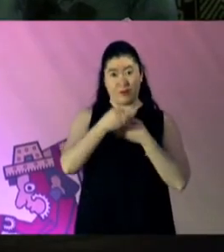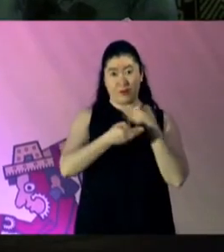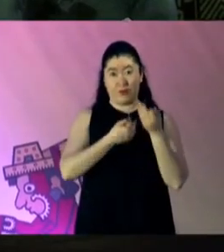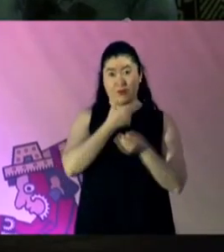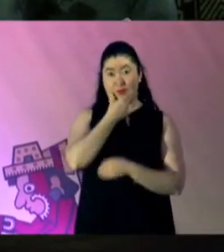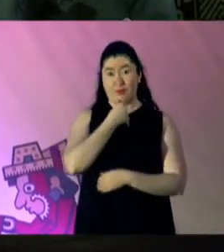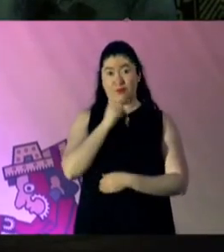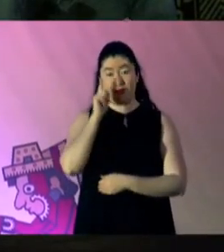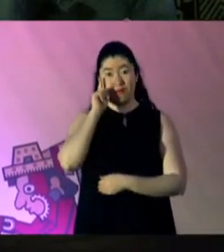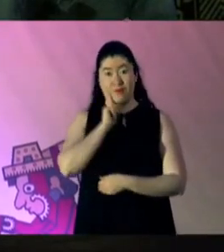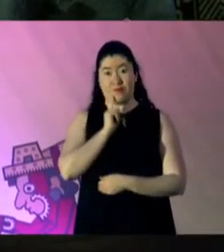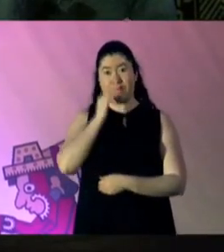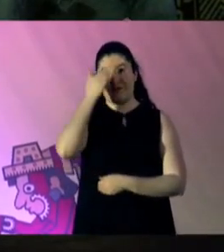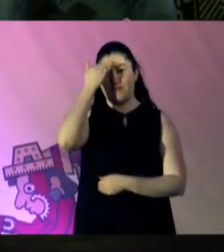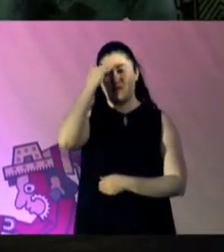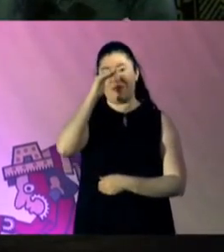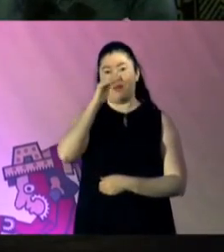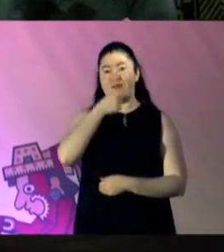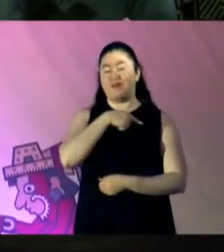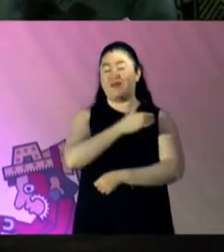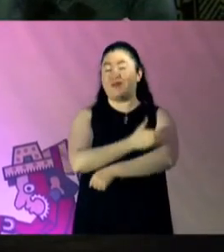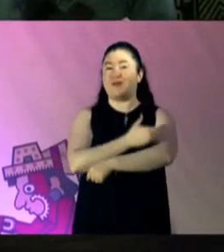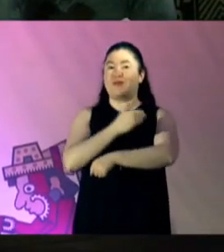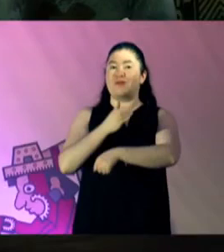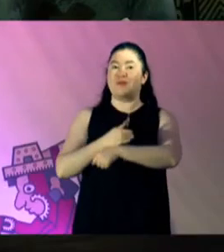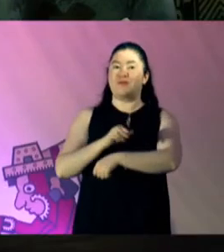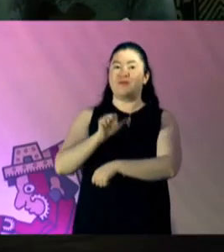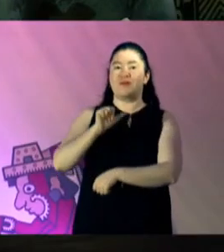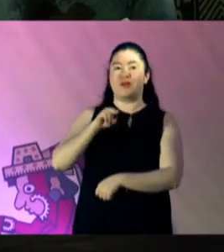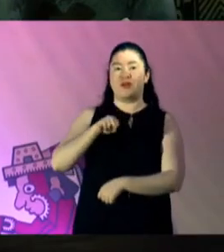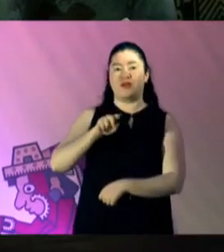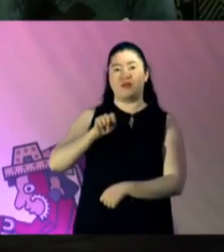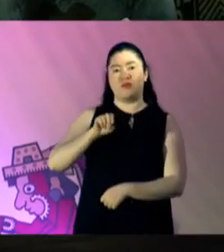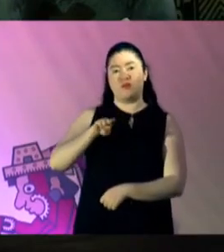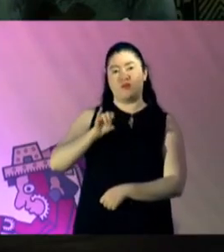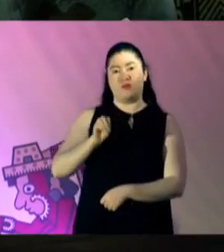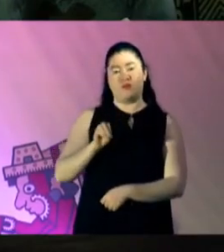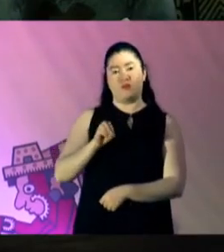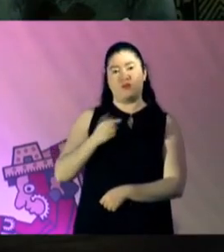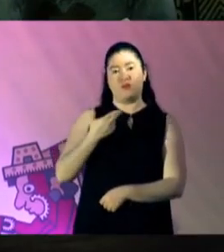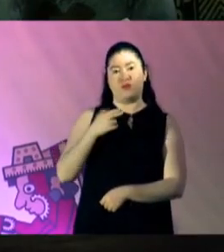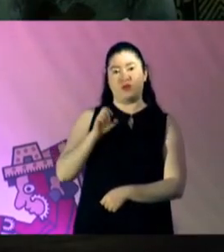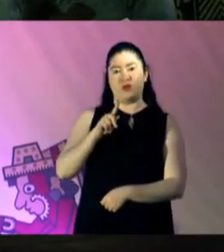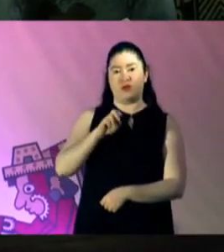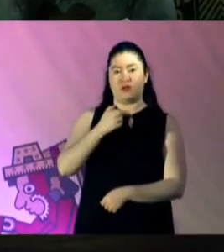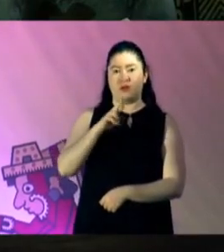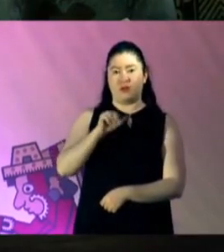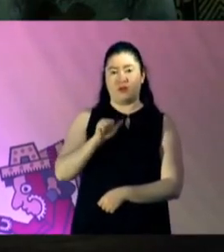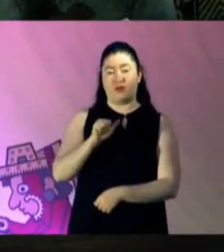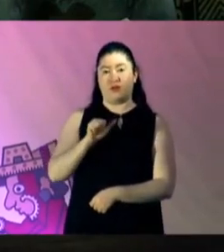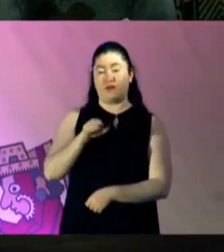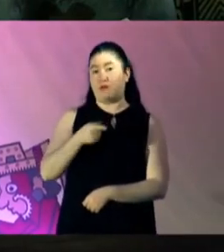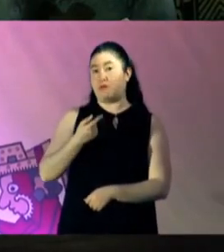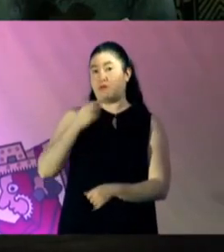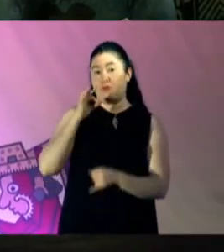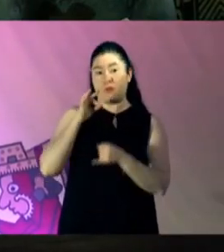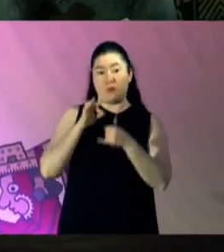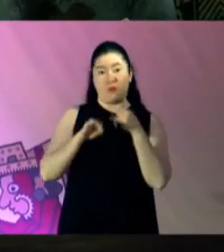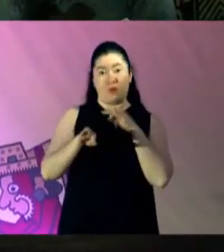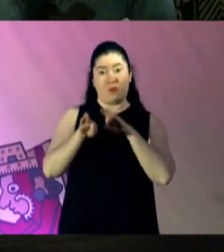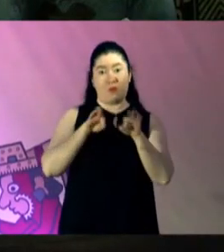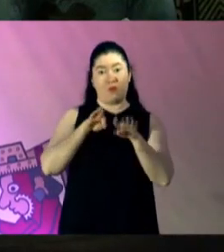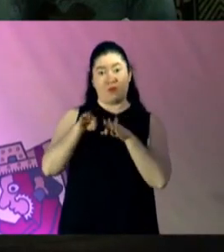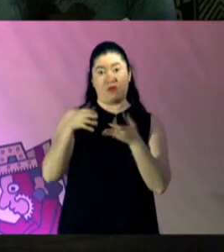el gran compañero antonio helguera quizás éste haya sido el último trabajo que pudo